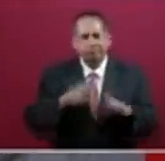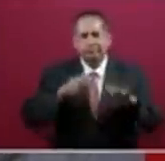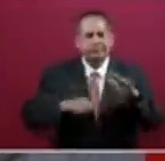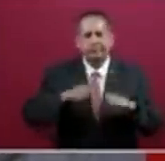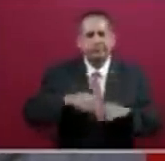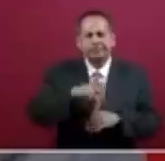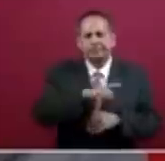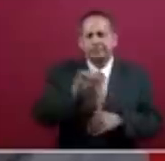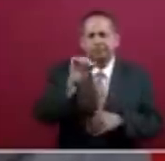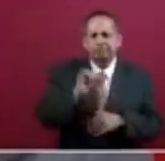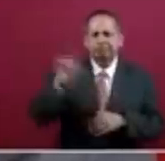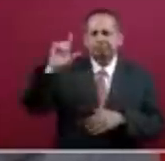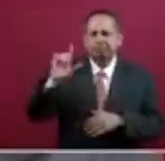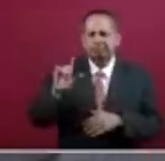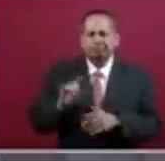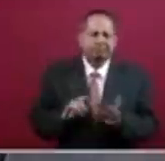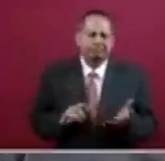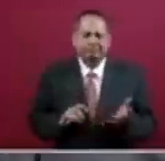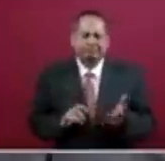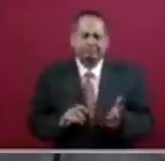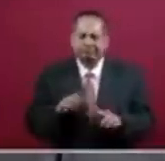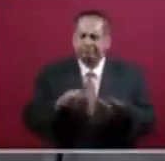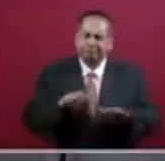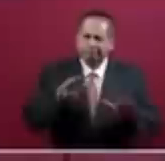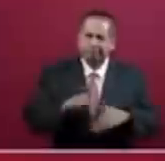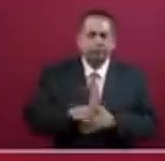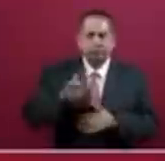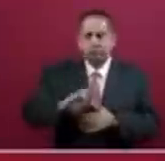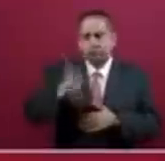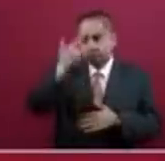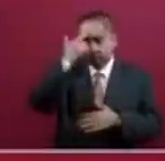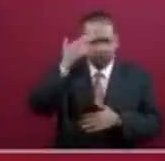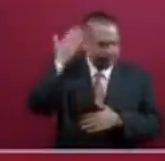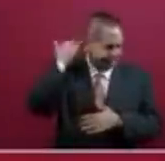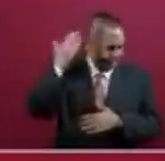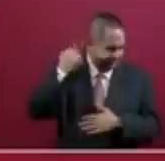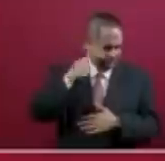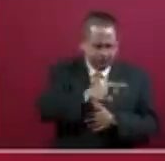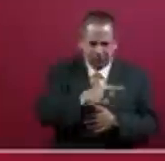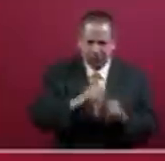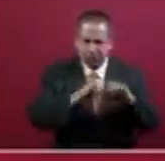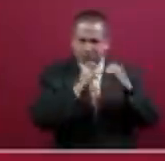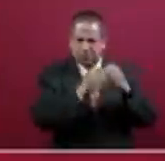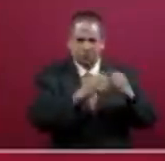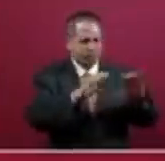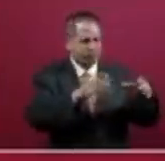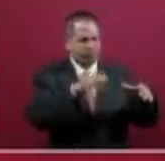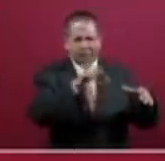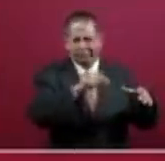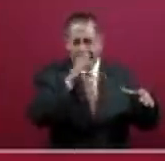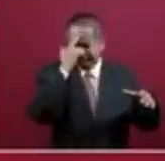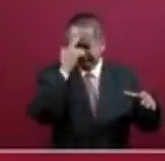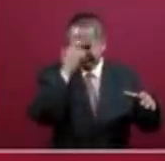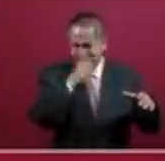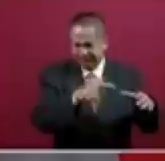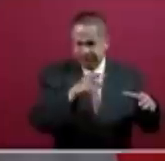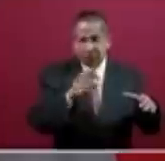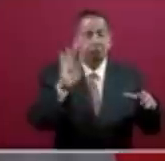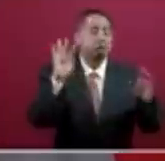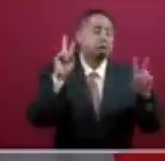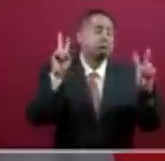profesionales. Yo recuerdo que hubo una organización de